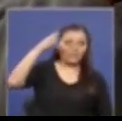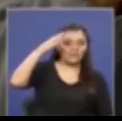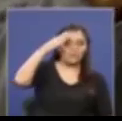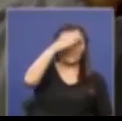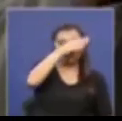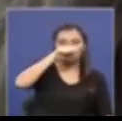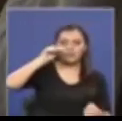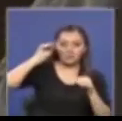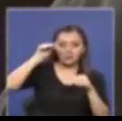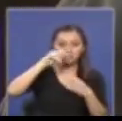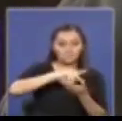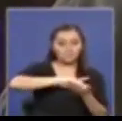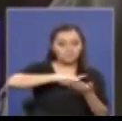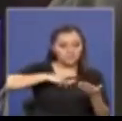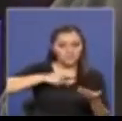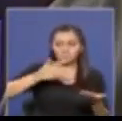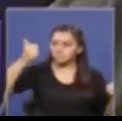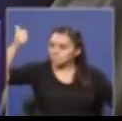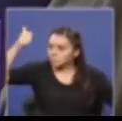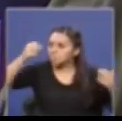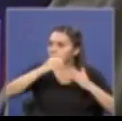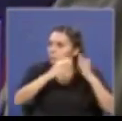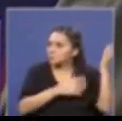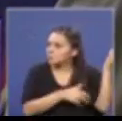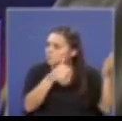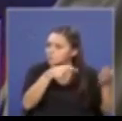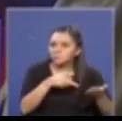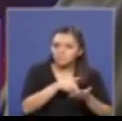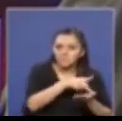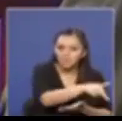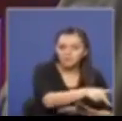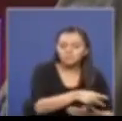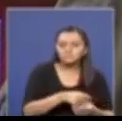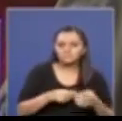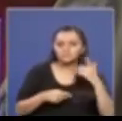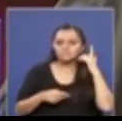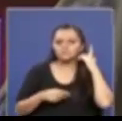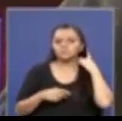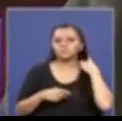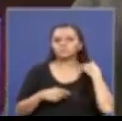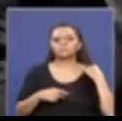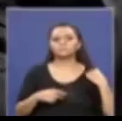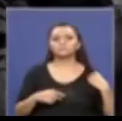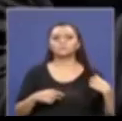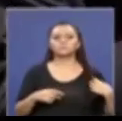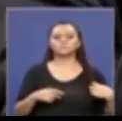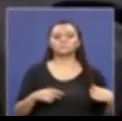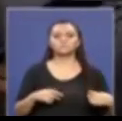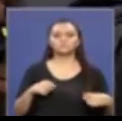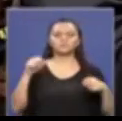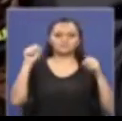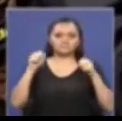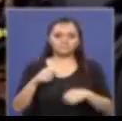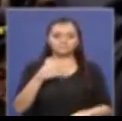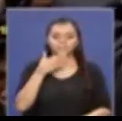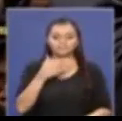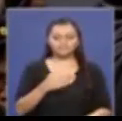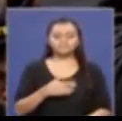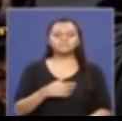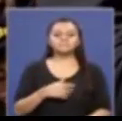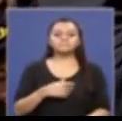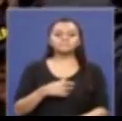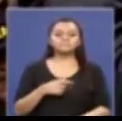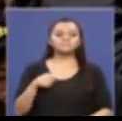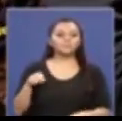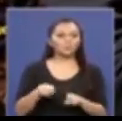países? ¿Nos ofrecen financiamiento por el éxito de nuestros programas? Esteban, si nos puedes ahondar en esto. Efectivamente, presidente, los programas como